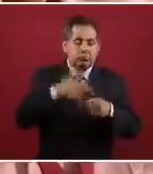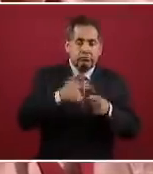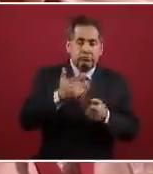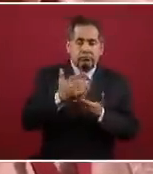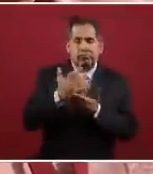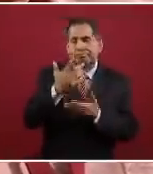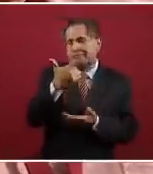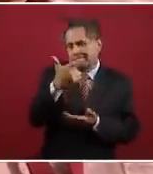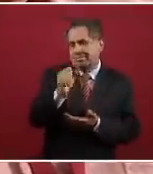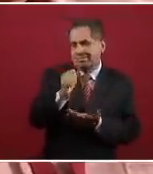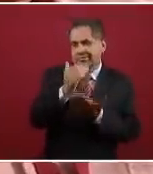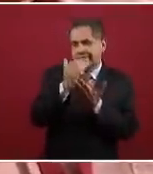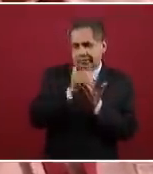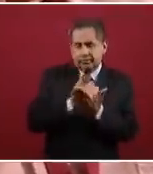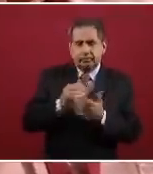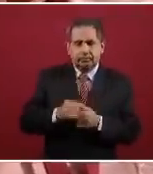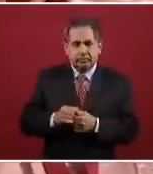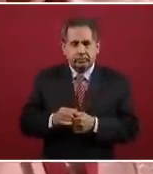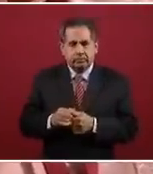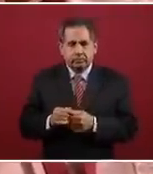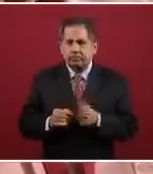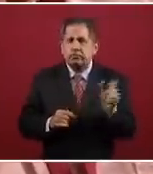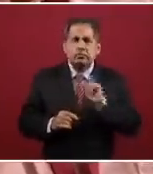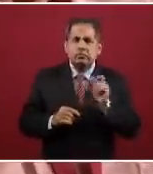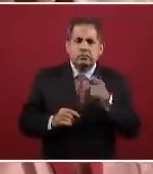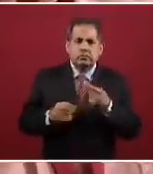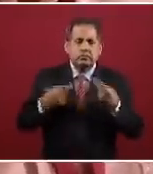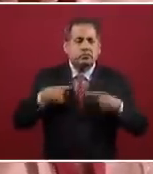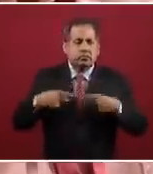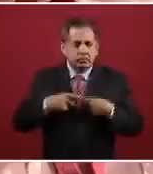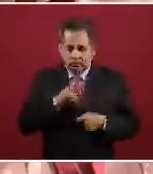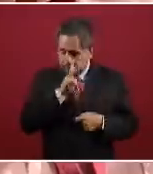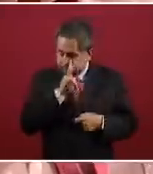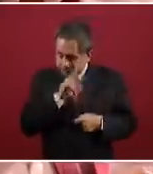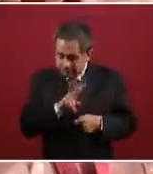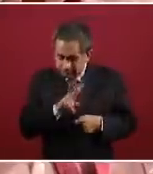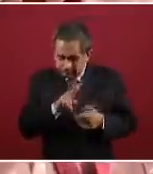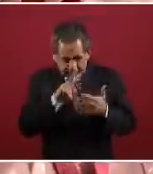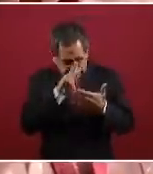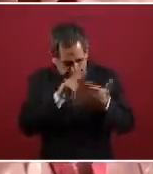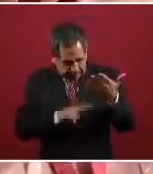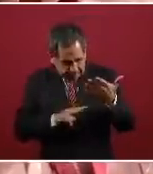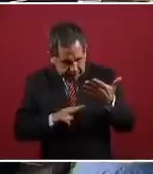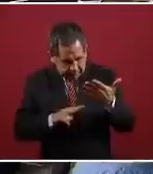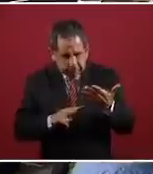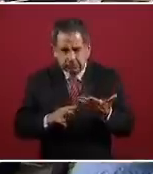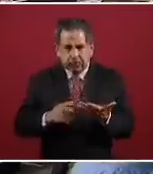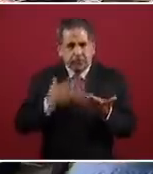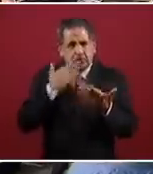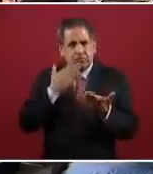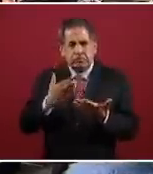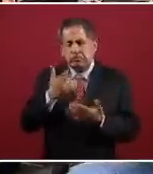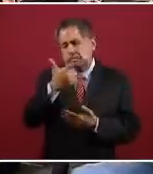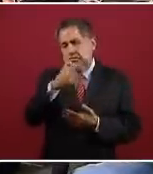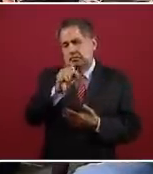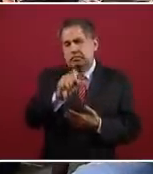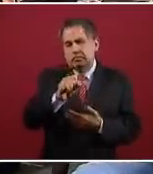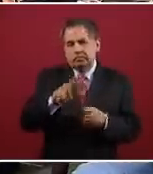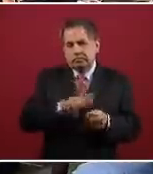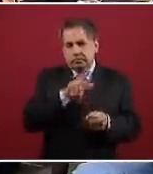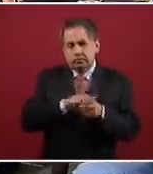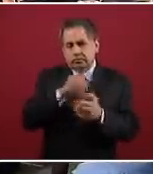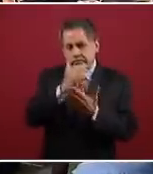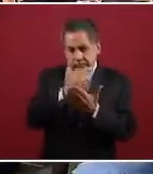cuánto tiempo la gente podrá tener ya reflejado en el recibo que tiene de gas, sobre todo los de gas natural,